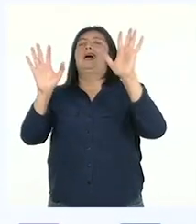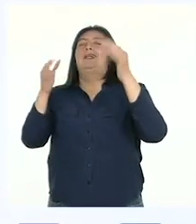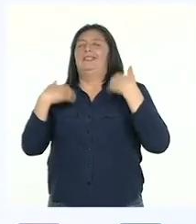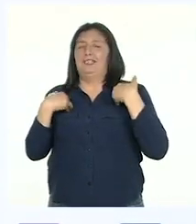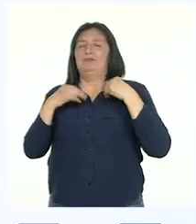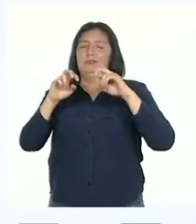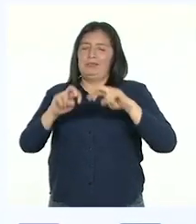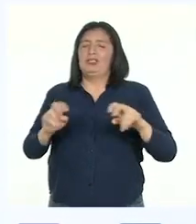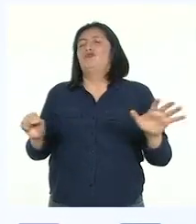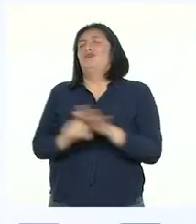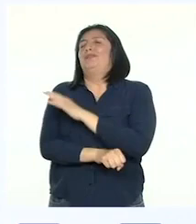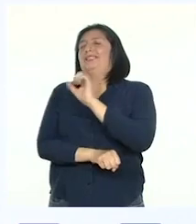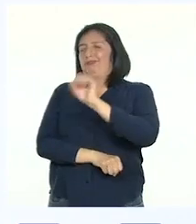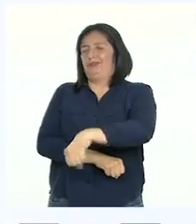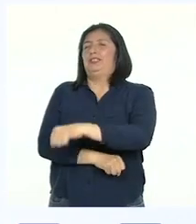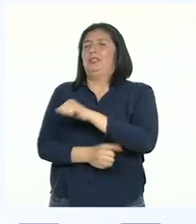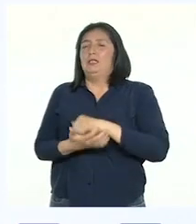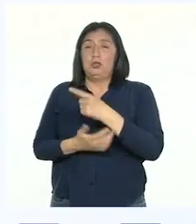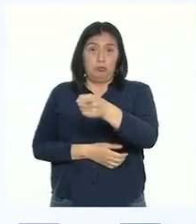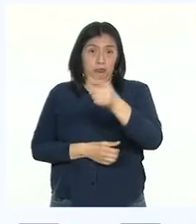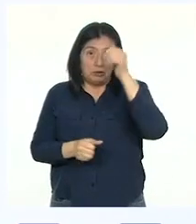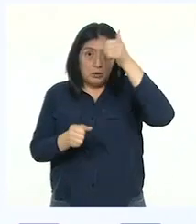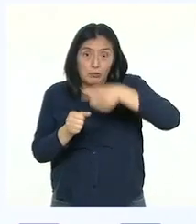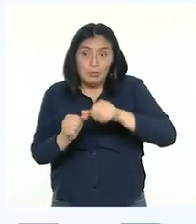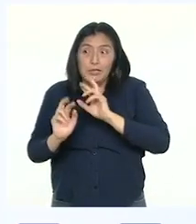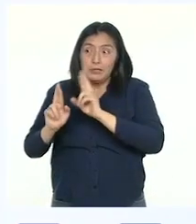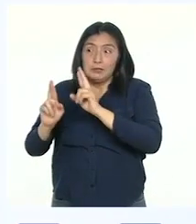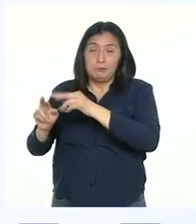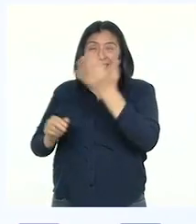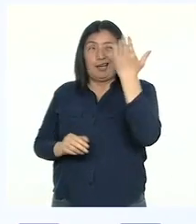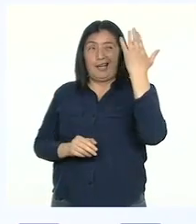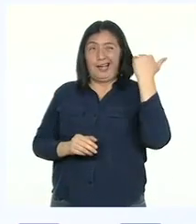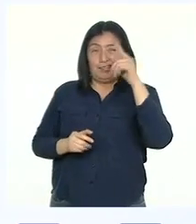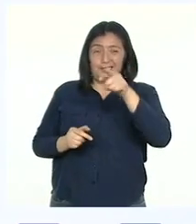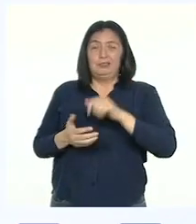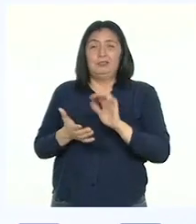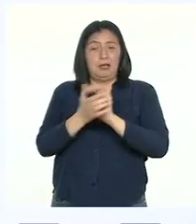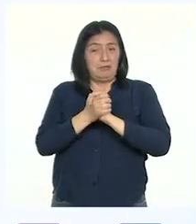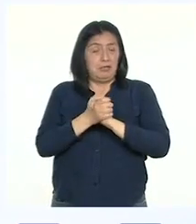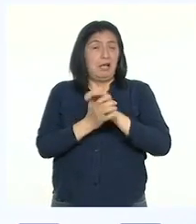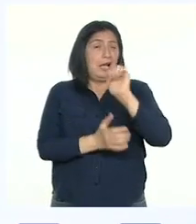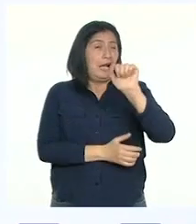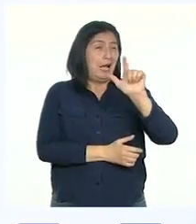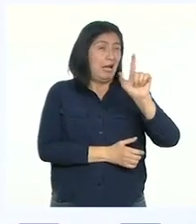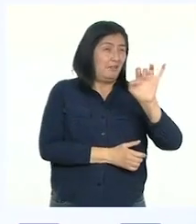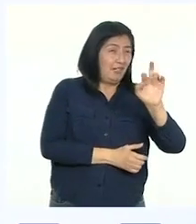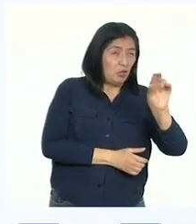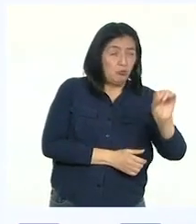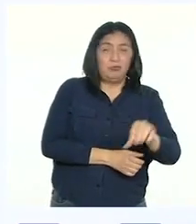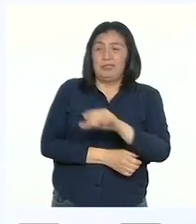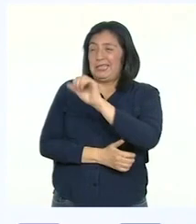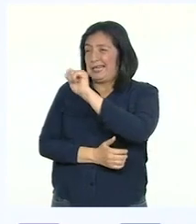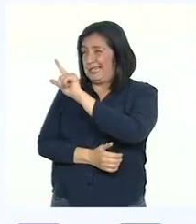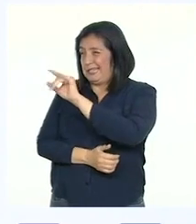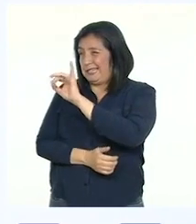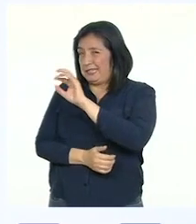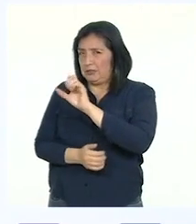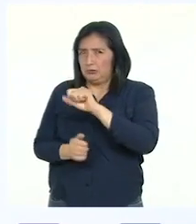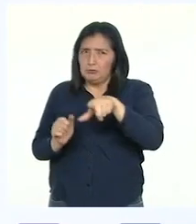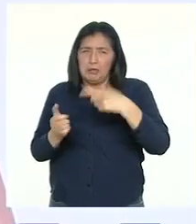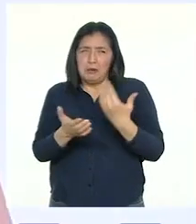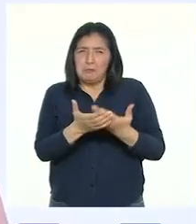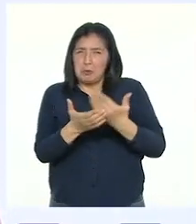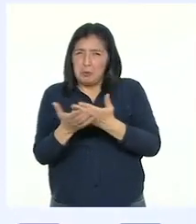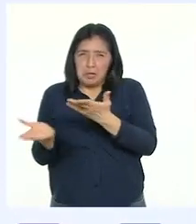nuestra investigación completa. ¿Se acuerdan de las respuestas iniciales de nuestros amigos Álvaro y Alejandra? ¿Las habrán logrado